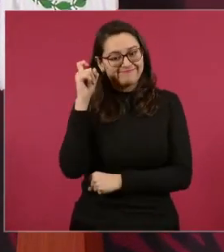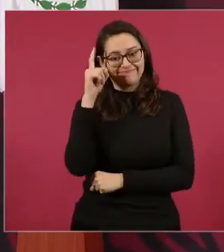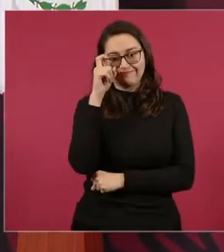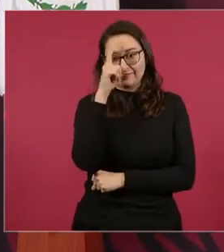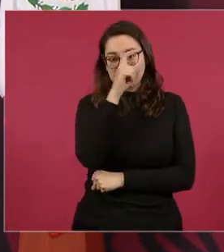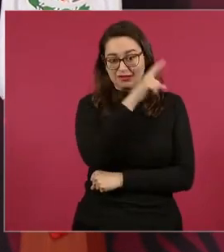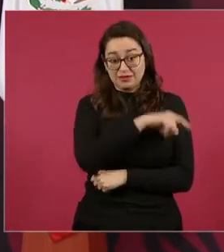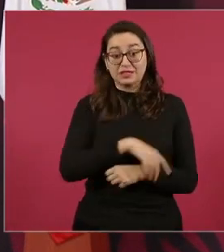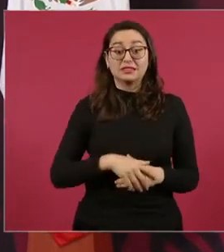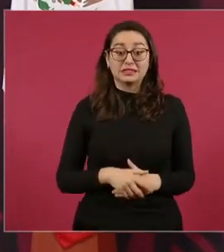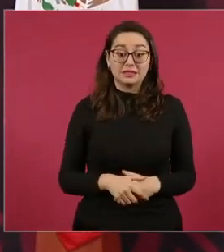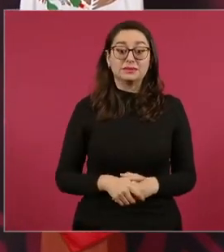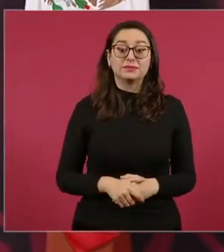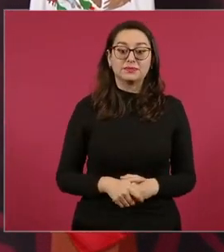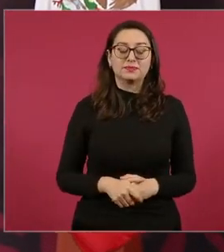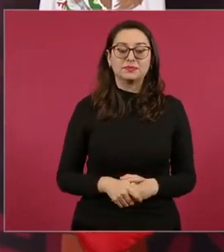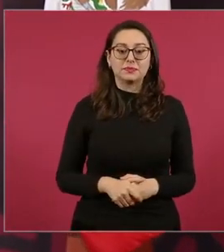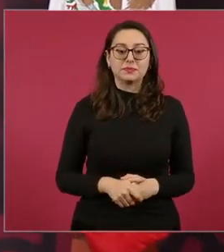conociera la verdad.